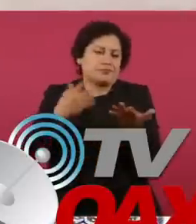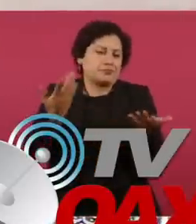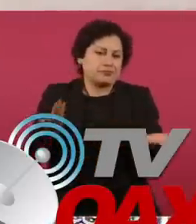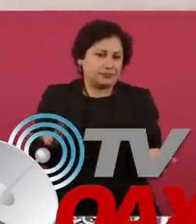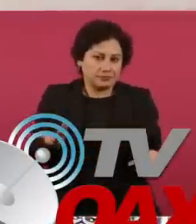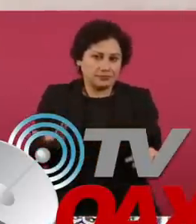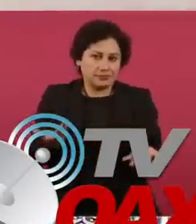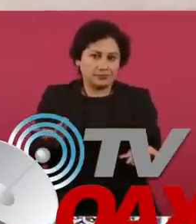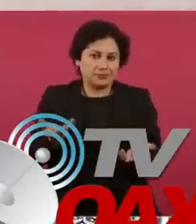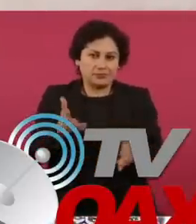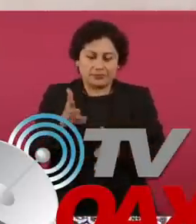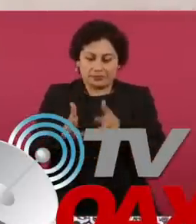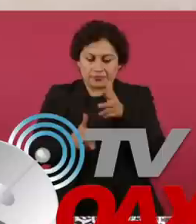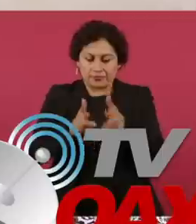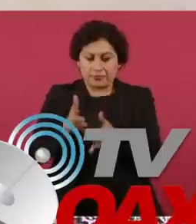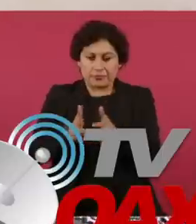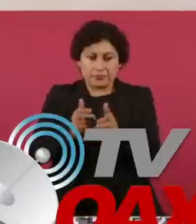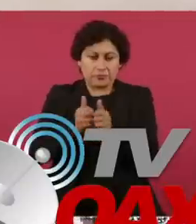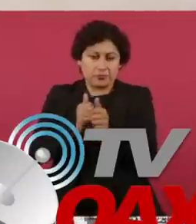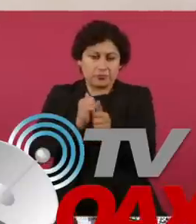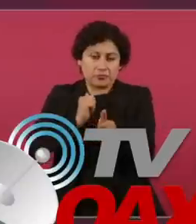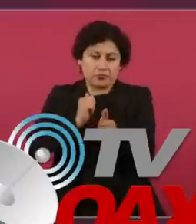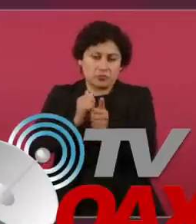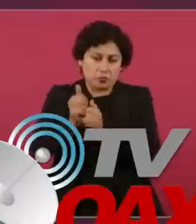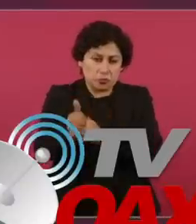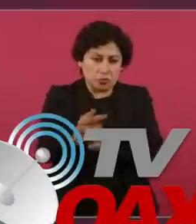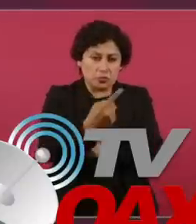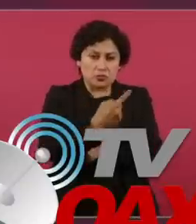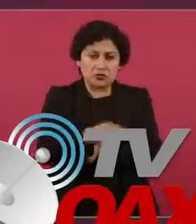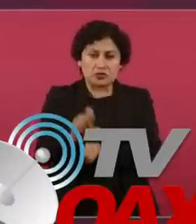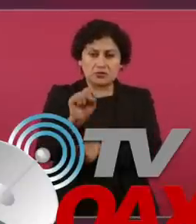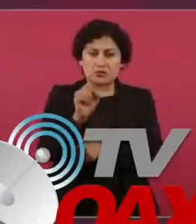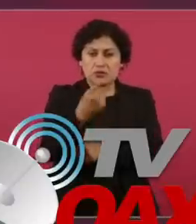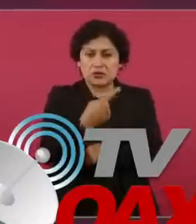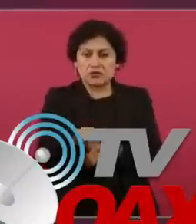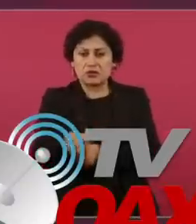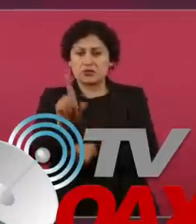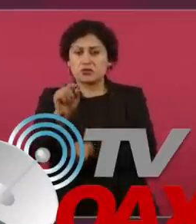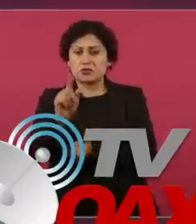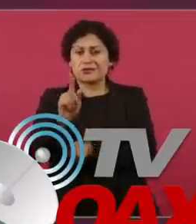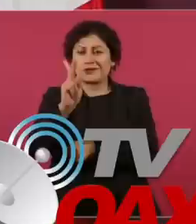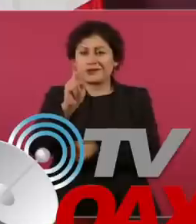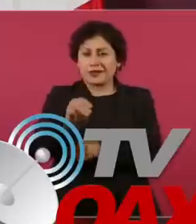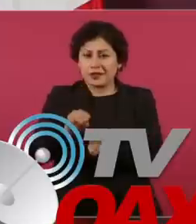nos vamos en el Tren Maya a 160, 170 kilómetros por hora.